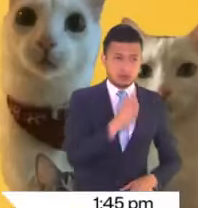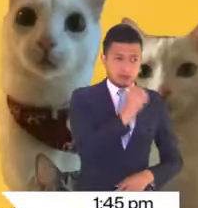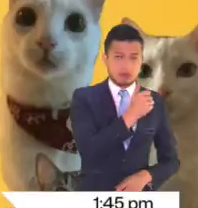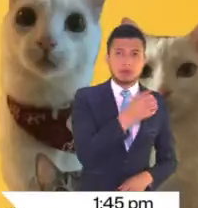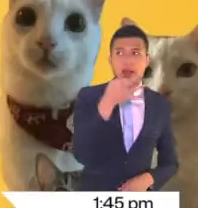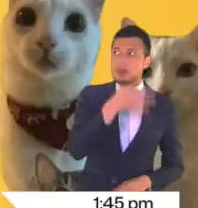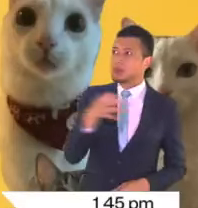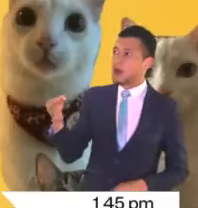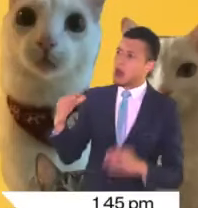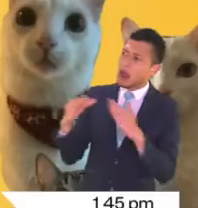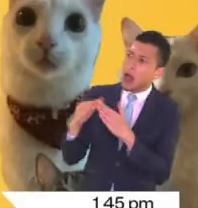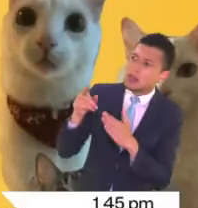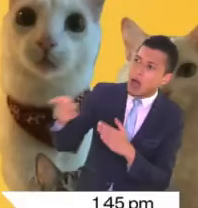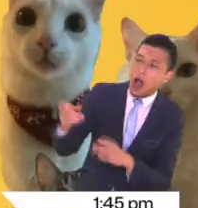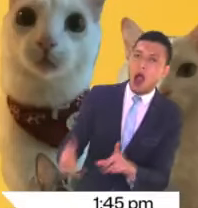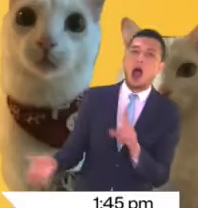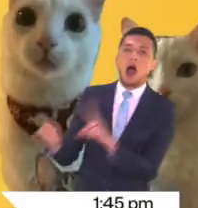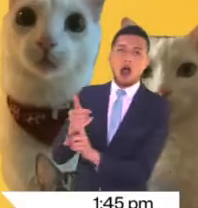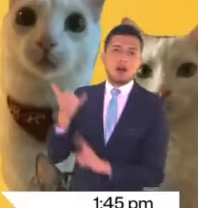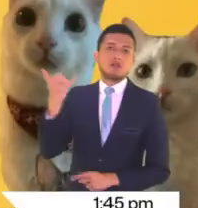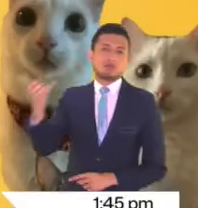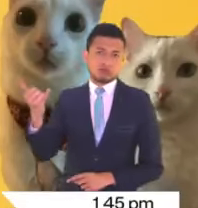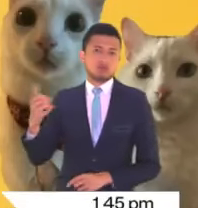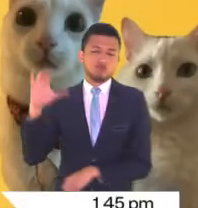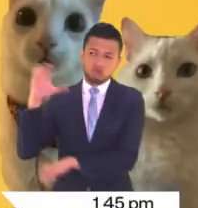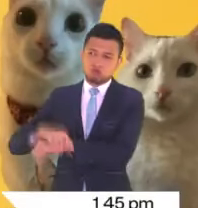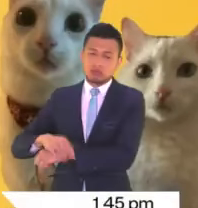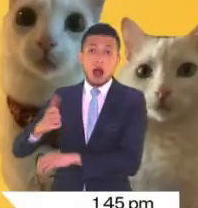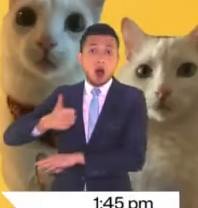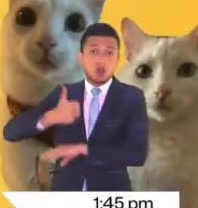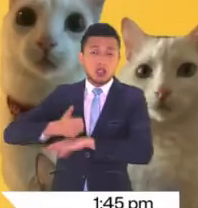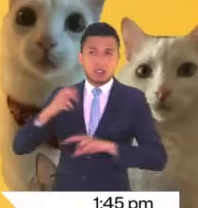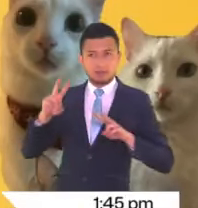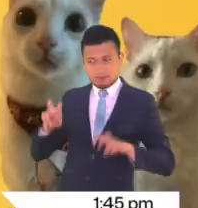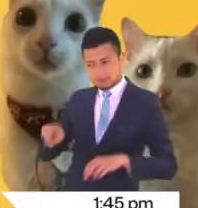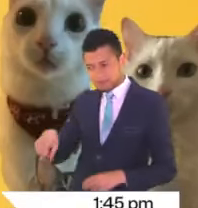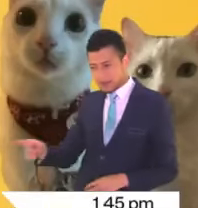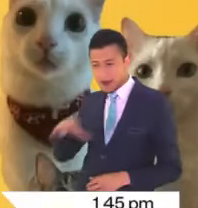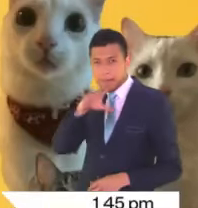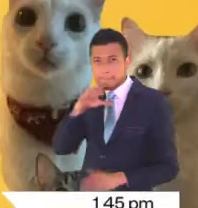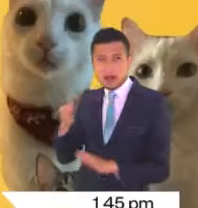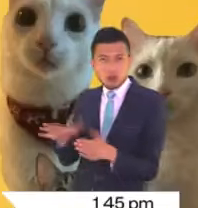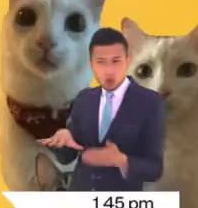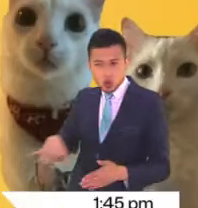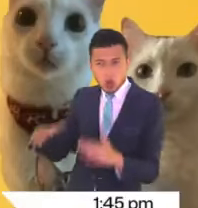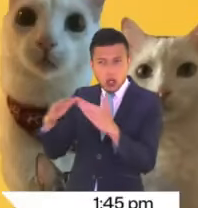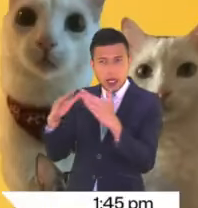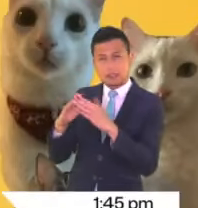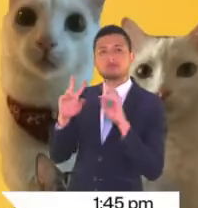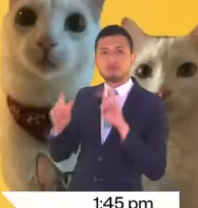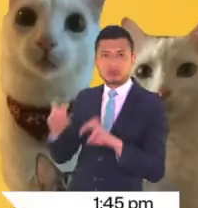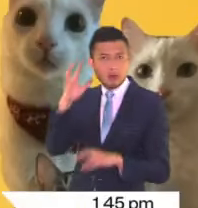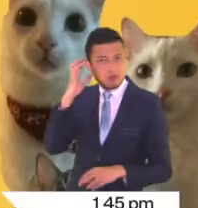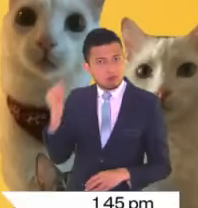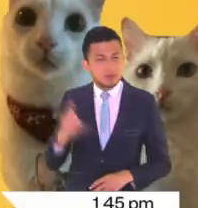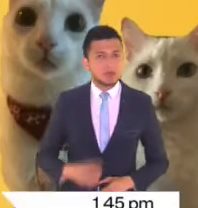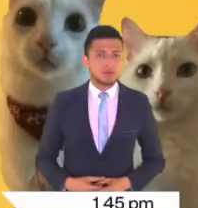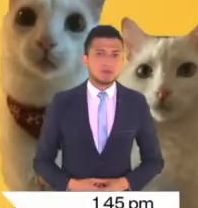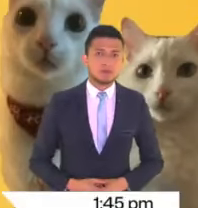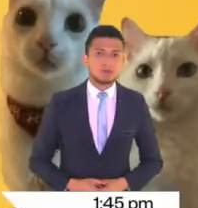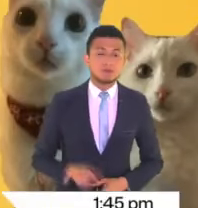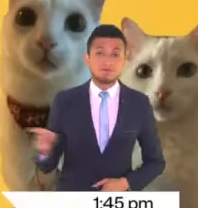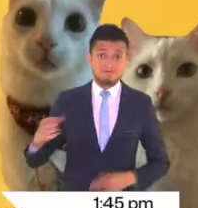la vivienda en la que se encontraban. Las autoridades también investigan la muerte de un perro en esa misma casa. Estos